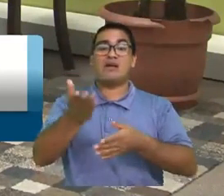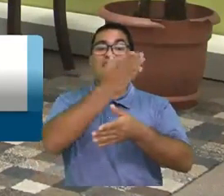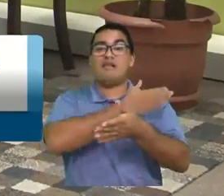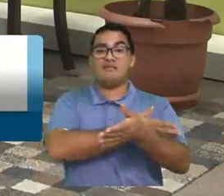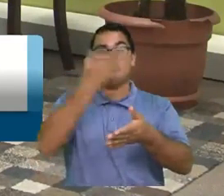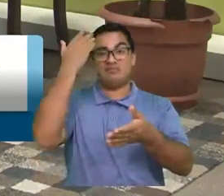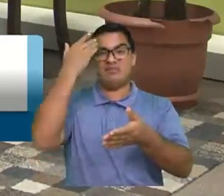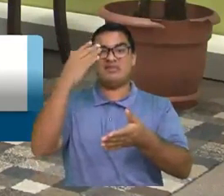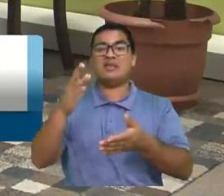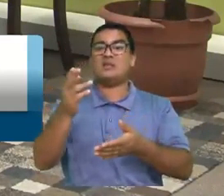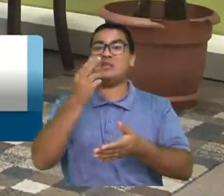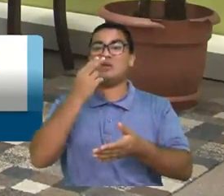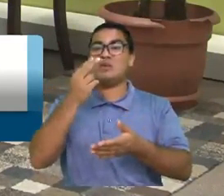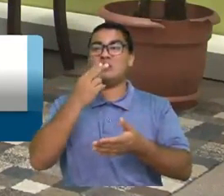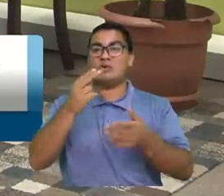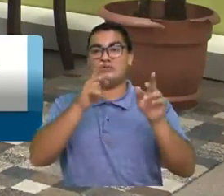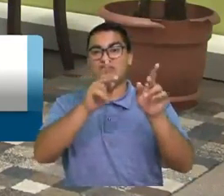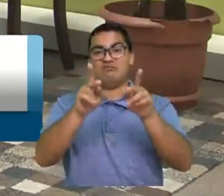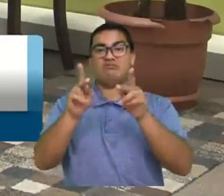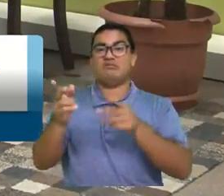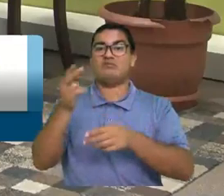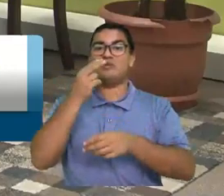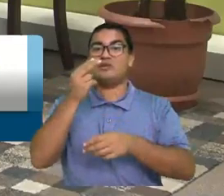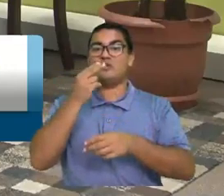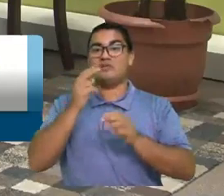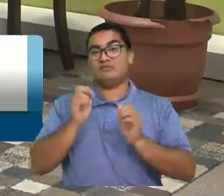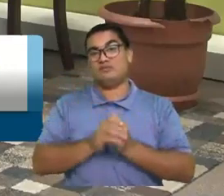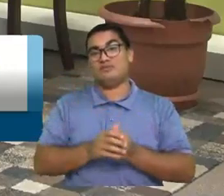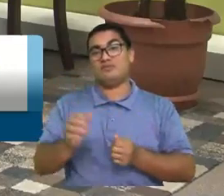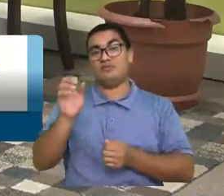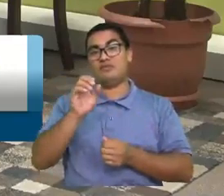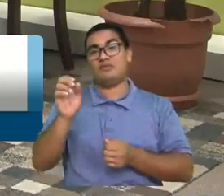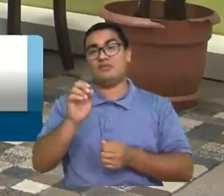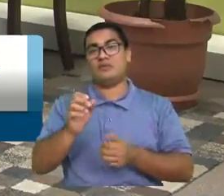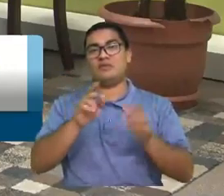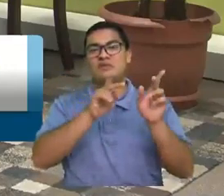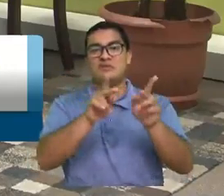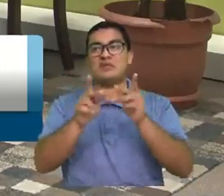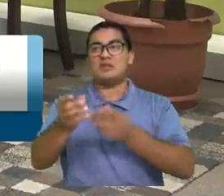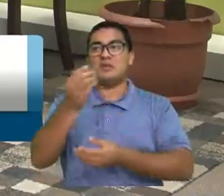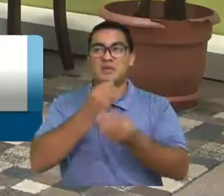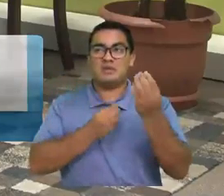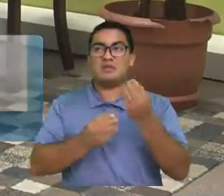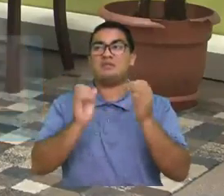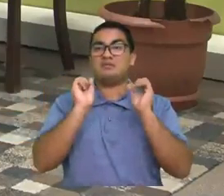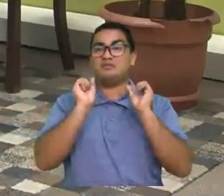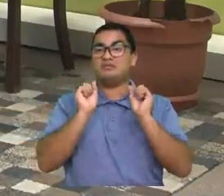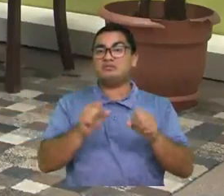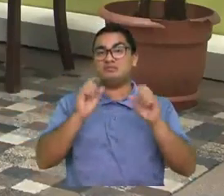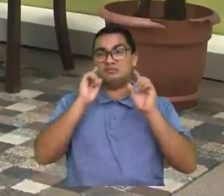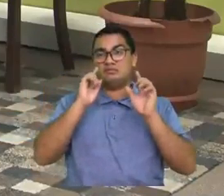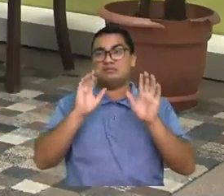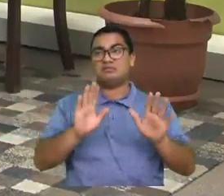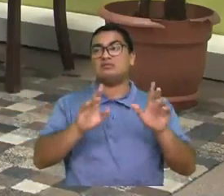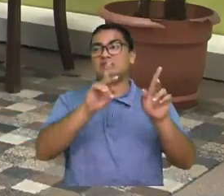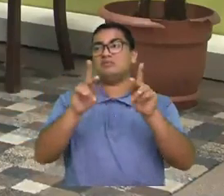ser una persona fumadora. O puede ser también por los alimentos que comemos, quizás tomemos mucha agua